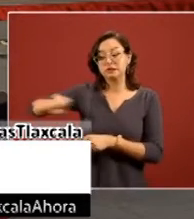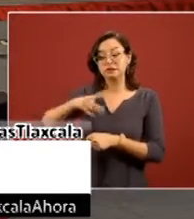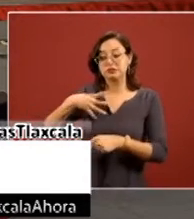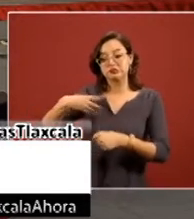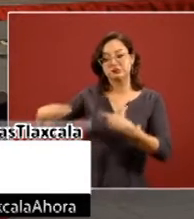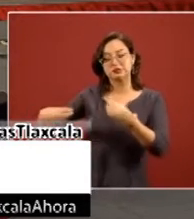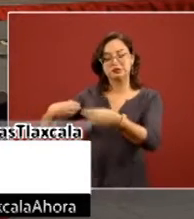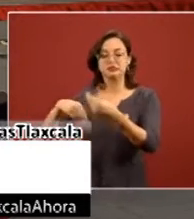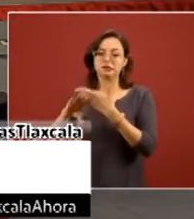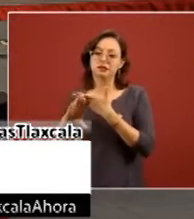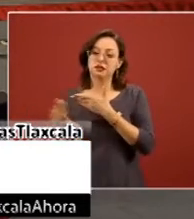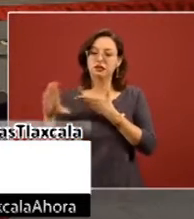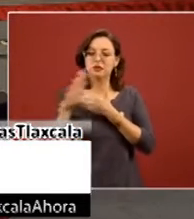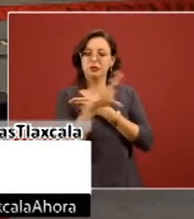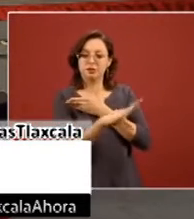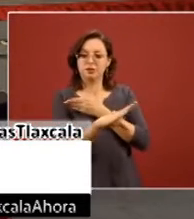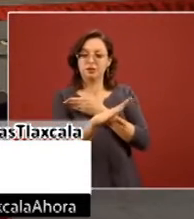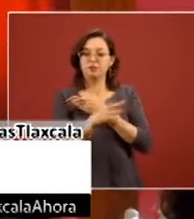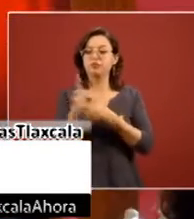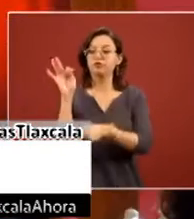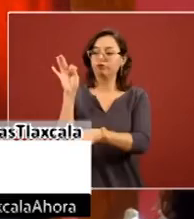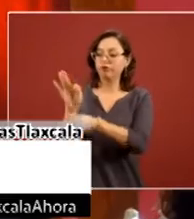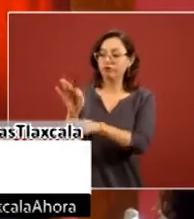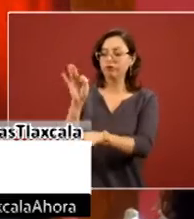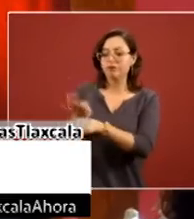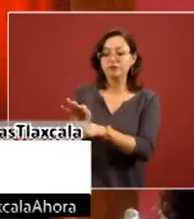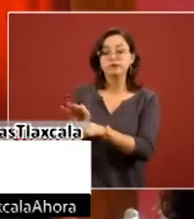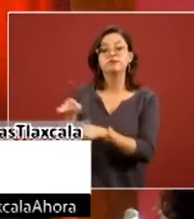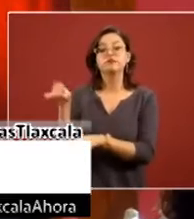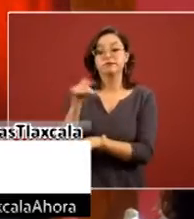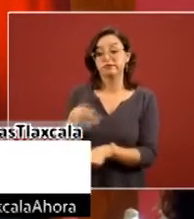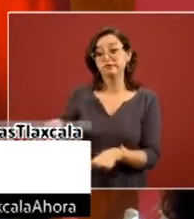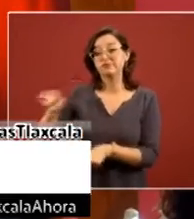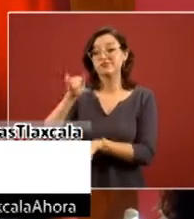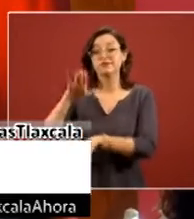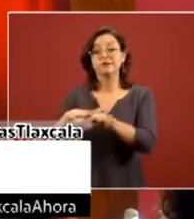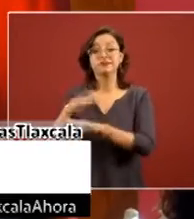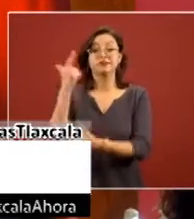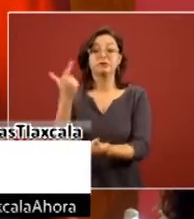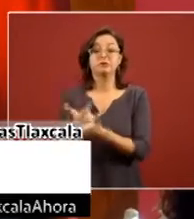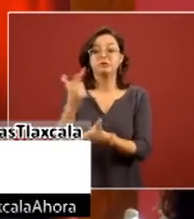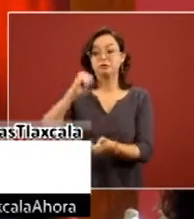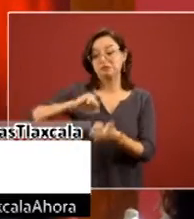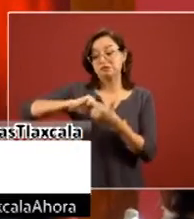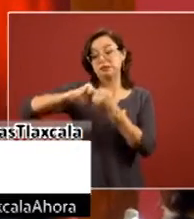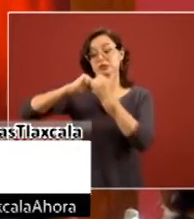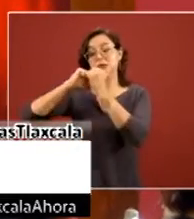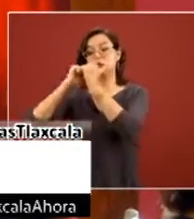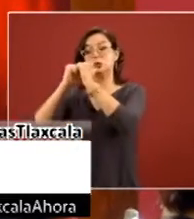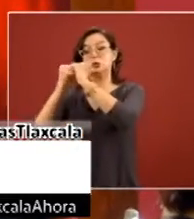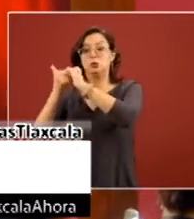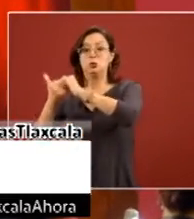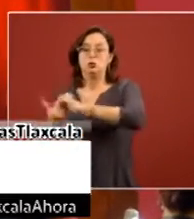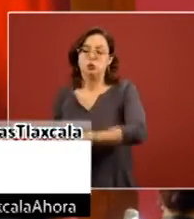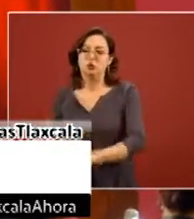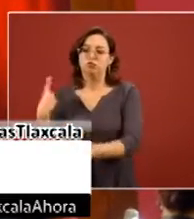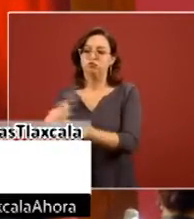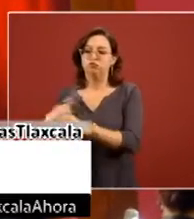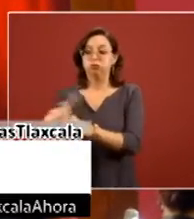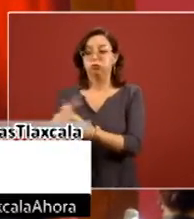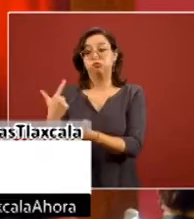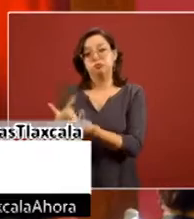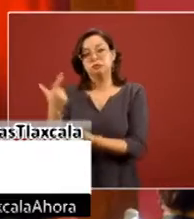domingo, el número de defunciones en el país es de 1.351, así lo dio a conocer José Luis Salomía, director general